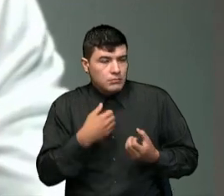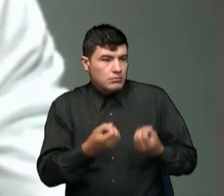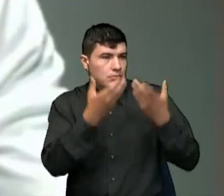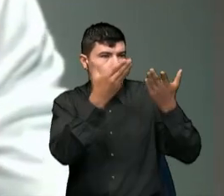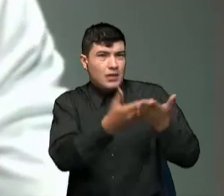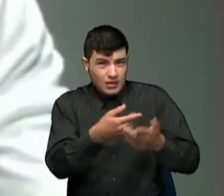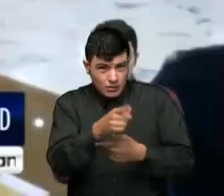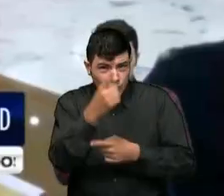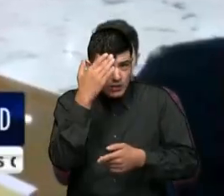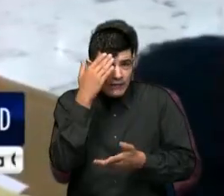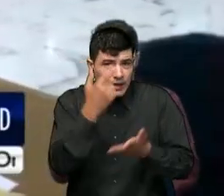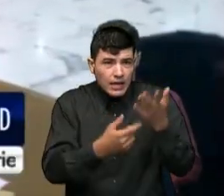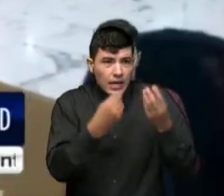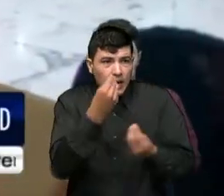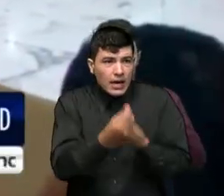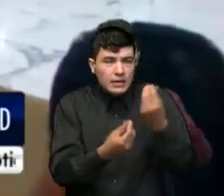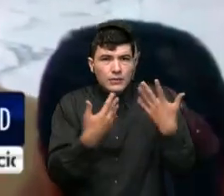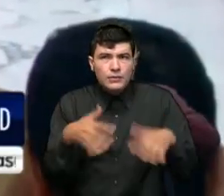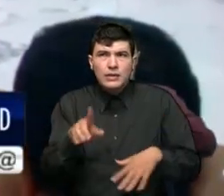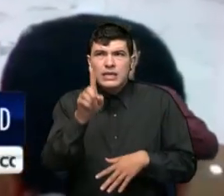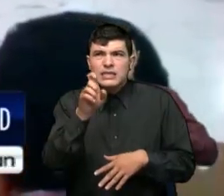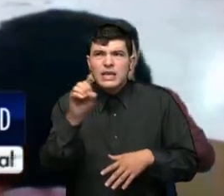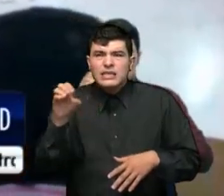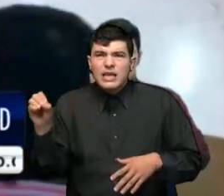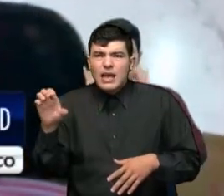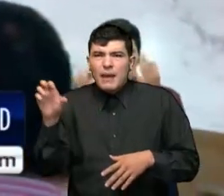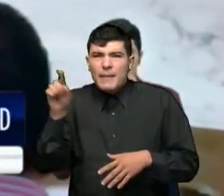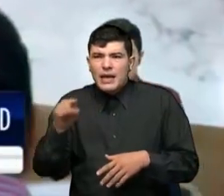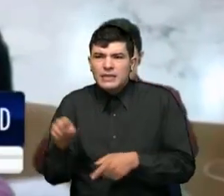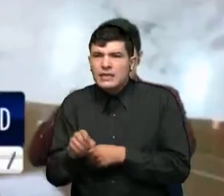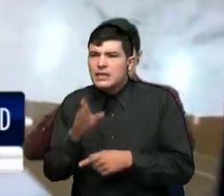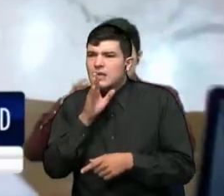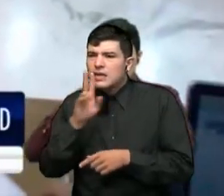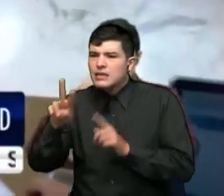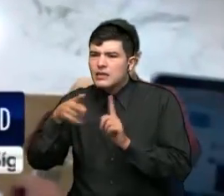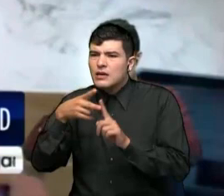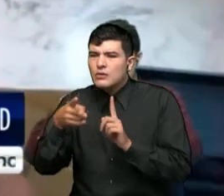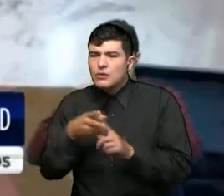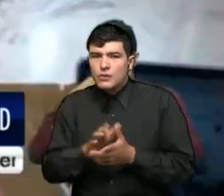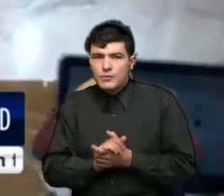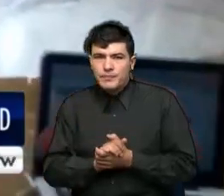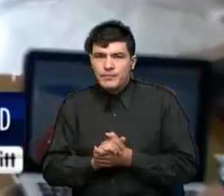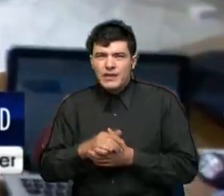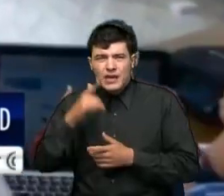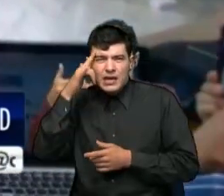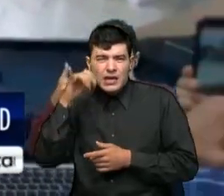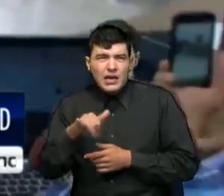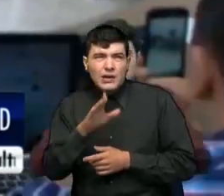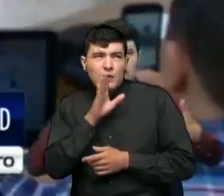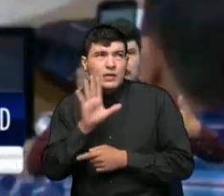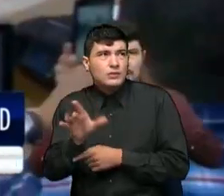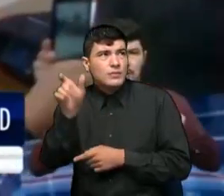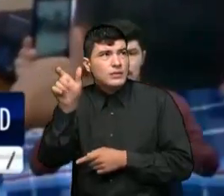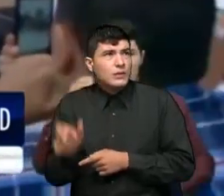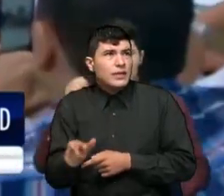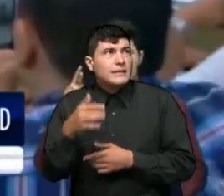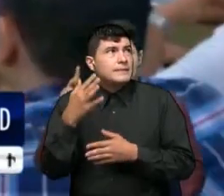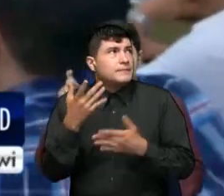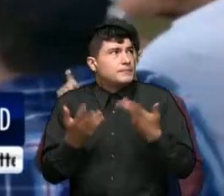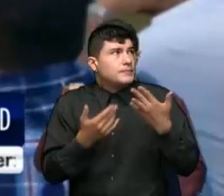¿Sabe qué hizo Jaime? 600 CPS. ¿Quién era el segundo? El segundo creo que era,